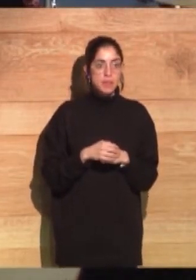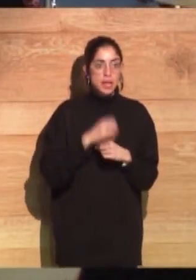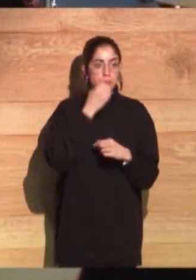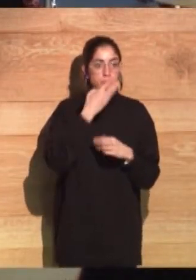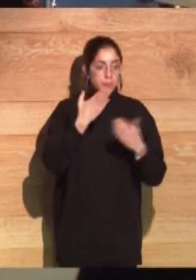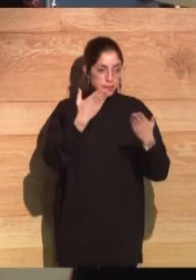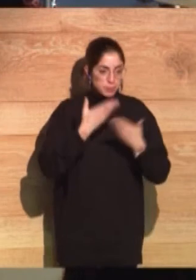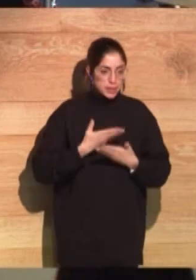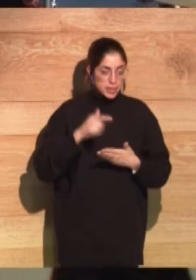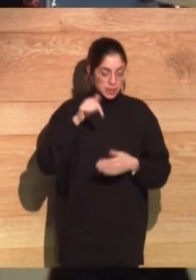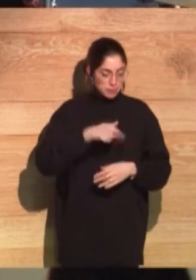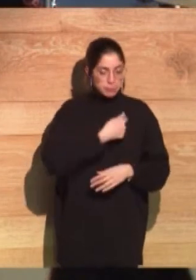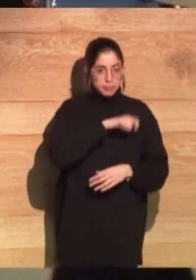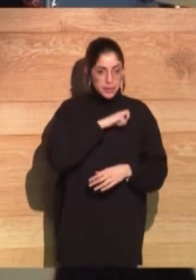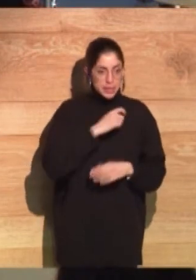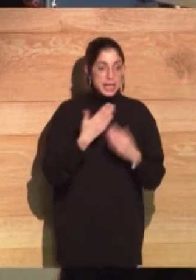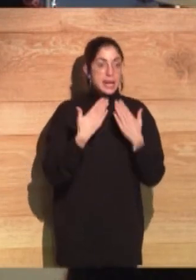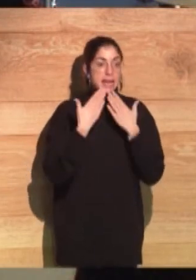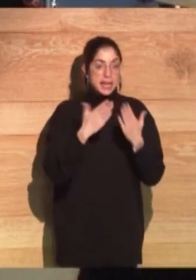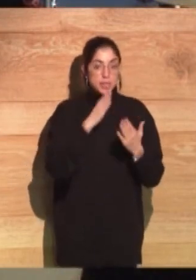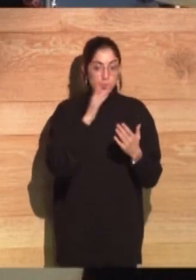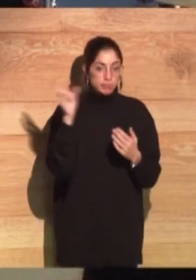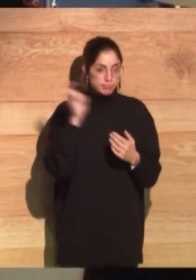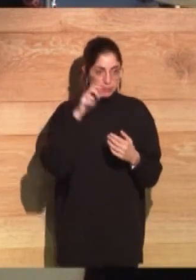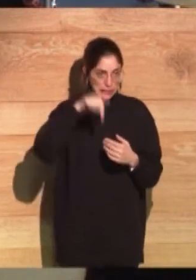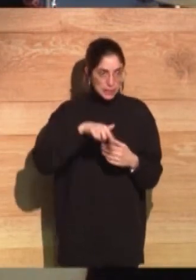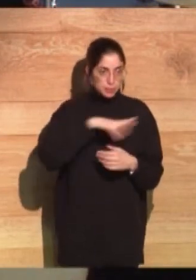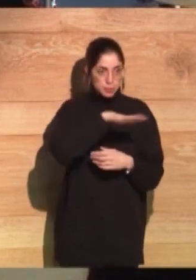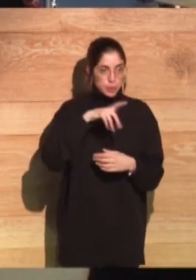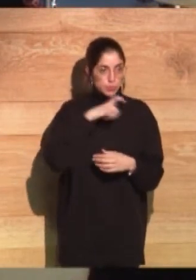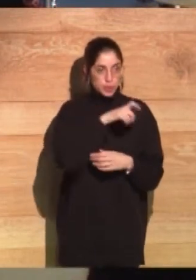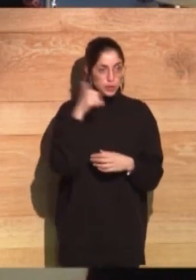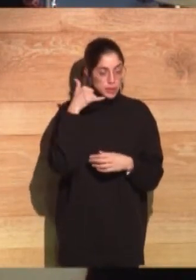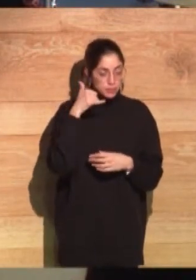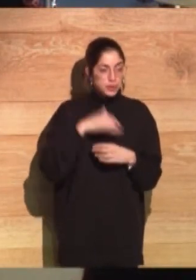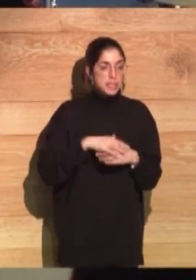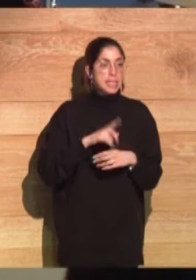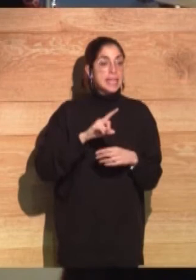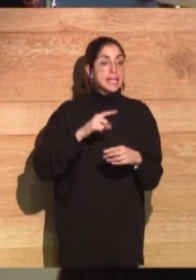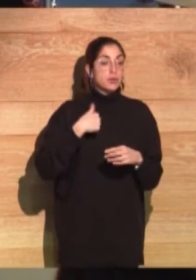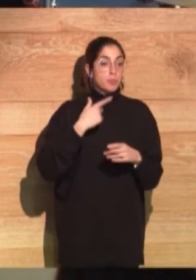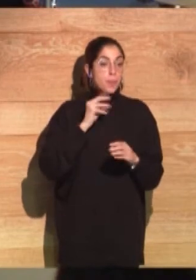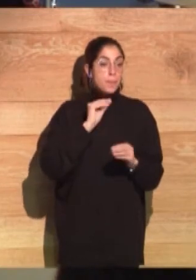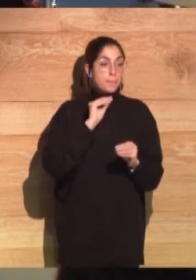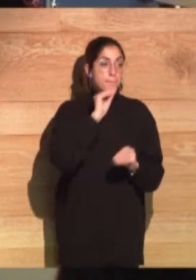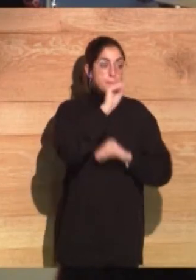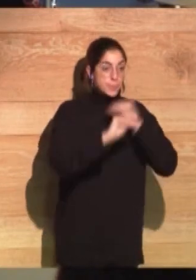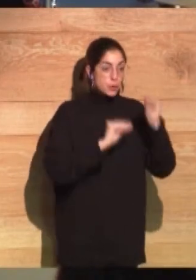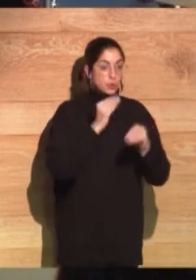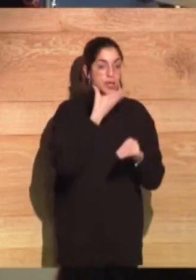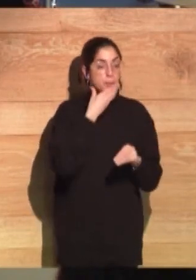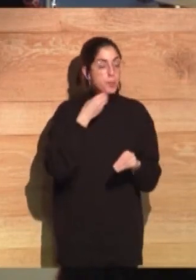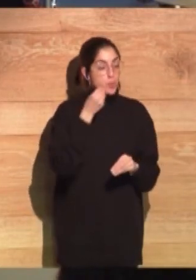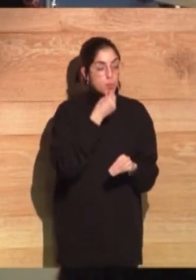Bienvenida a España, muchas gracias por venir aquí. Y después de esta pregunta tan romántica y tan